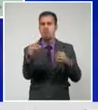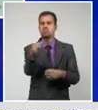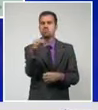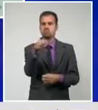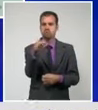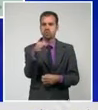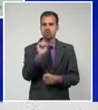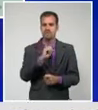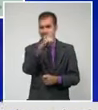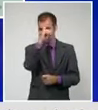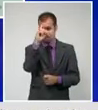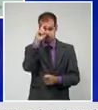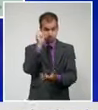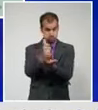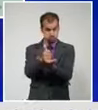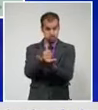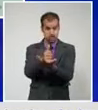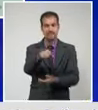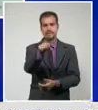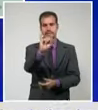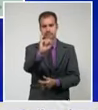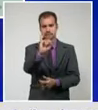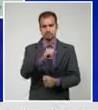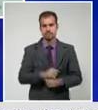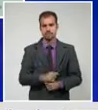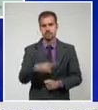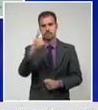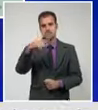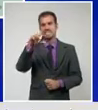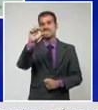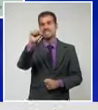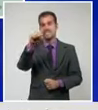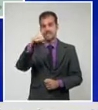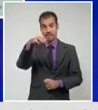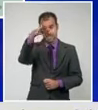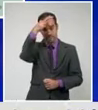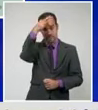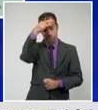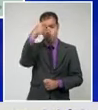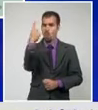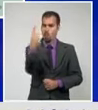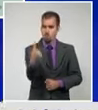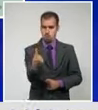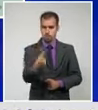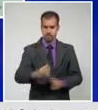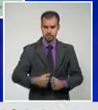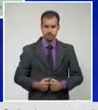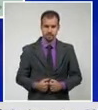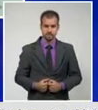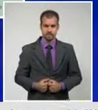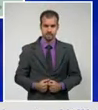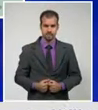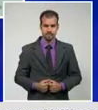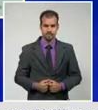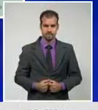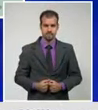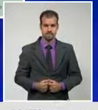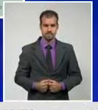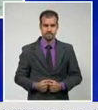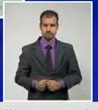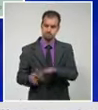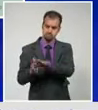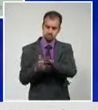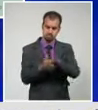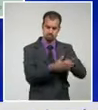Santi Espíritu y en La Sierpe y Tahuasco 1 en cada uno de ellos. Ciego de